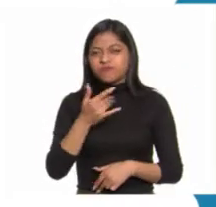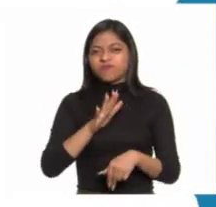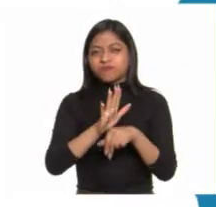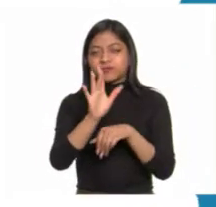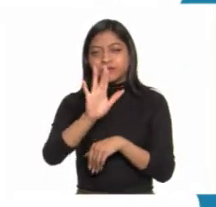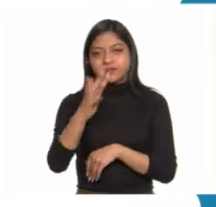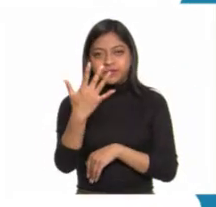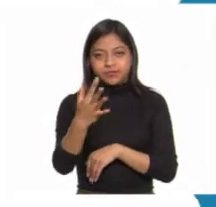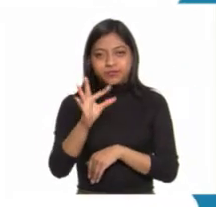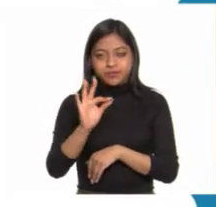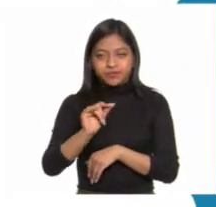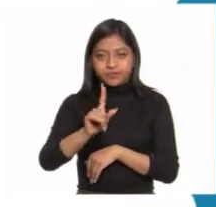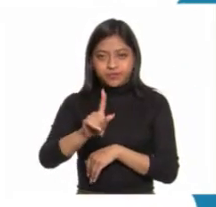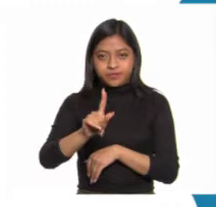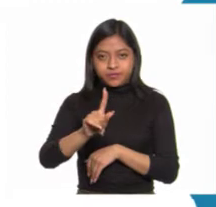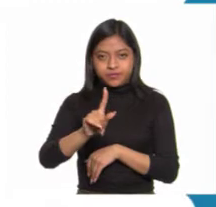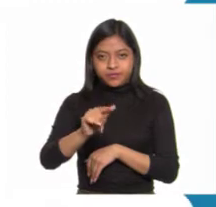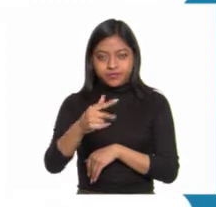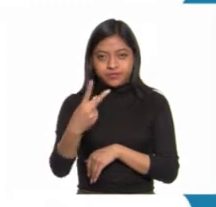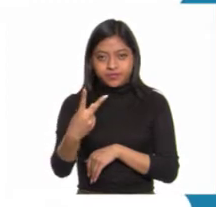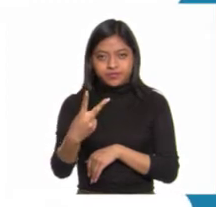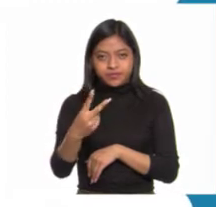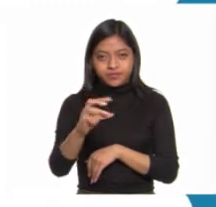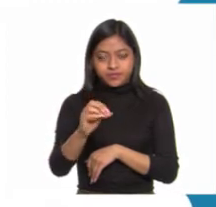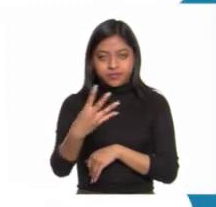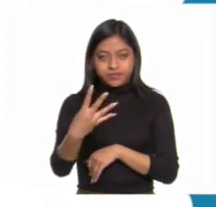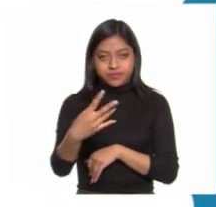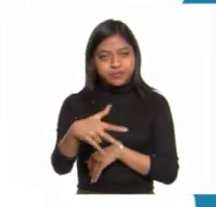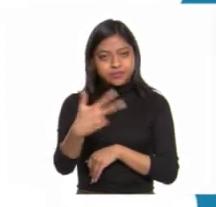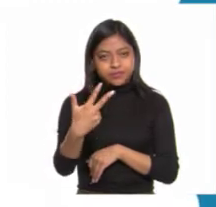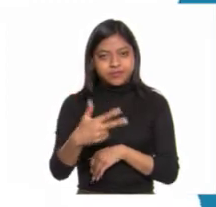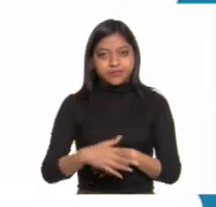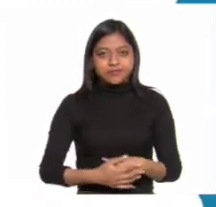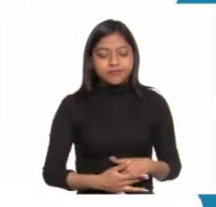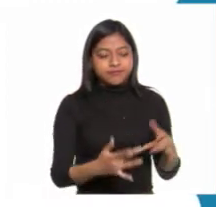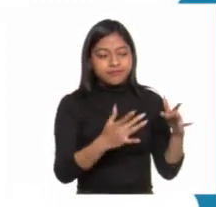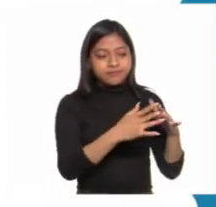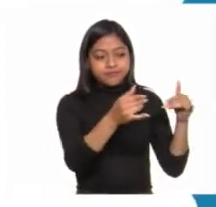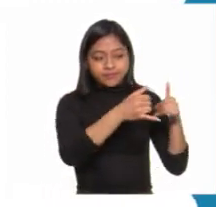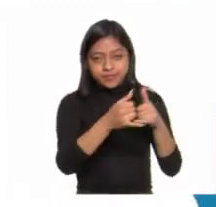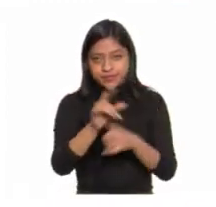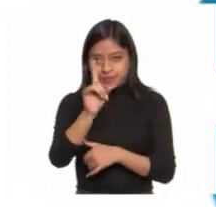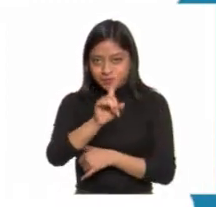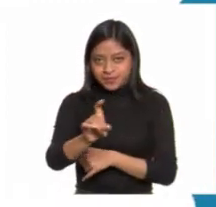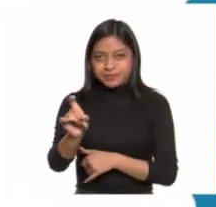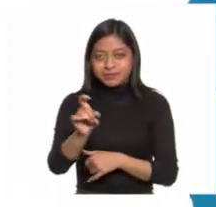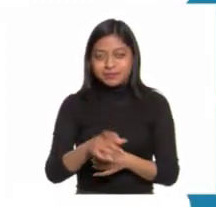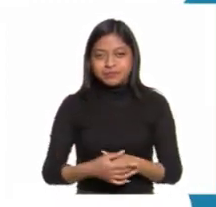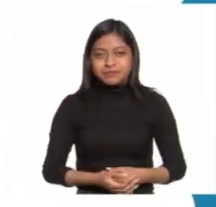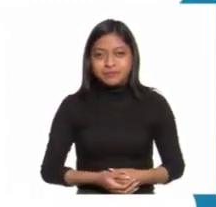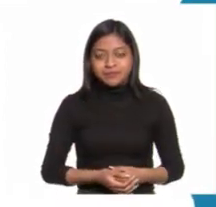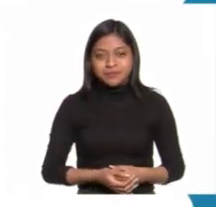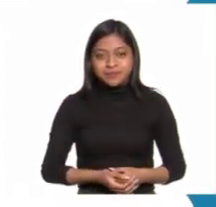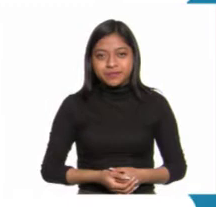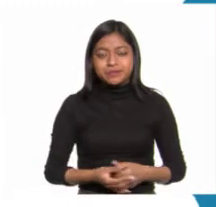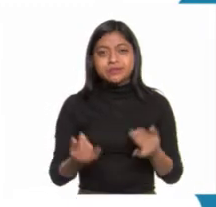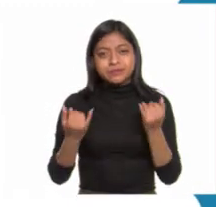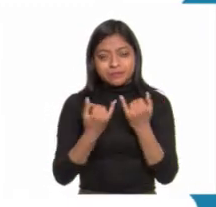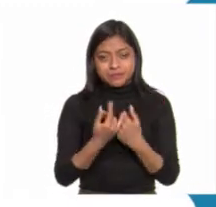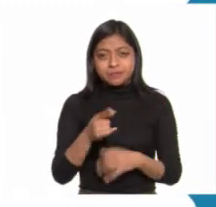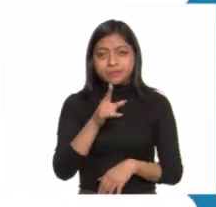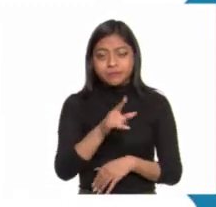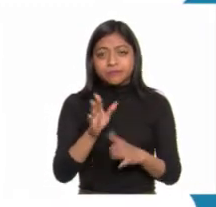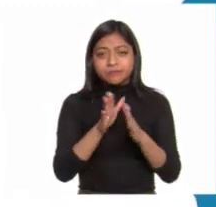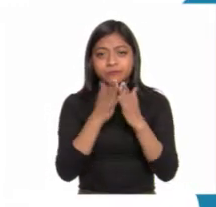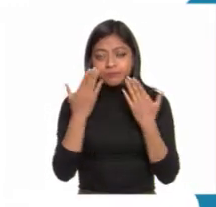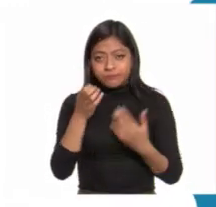teléfono 55 41 72 04 13 con 100 líneas. También puedes encontrar